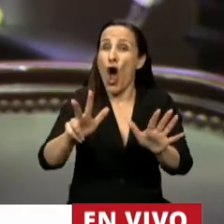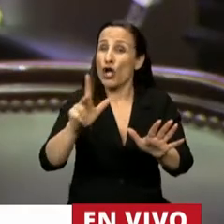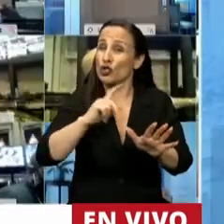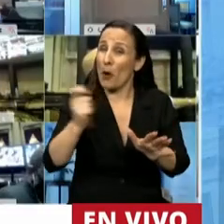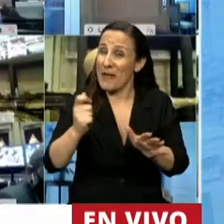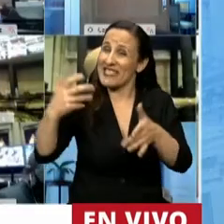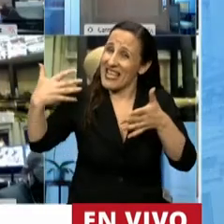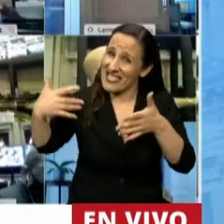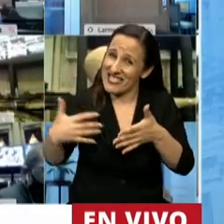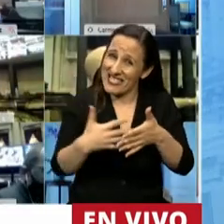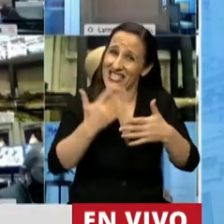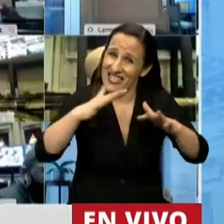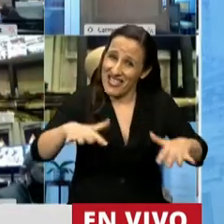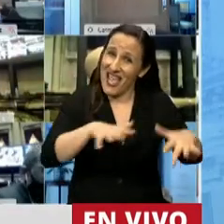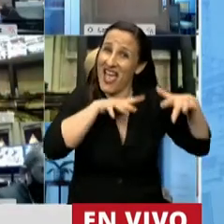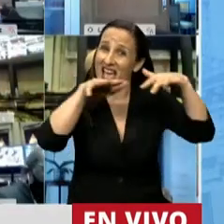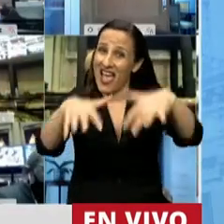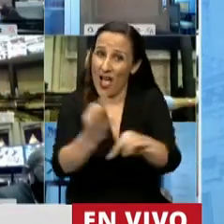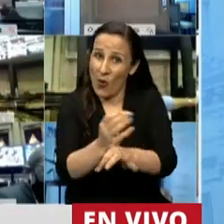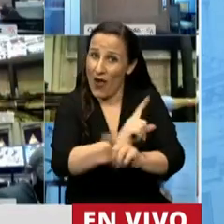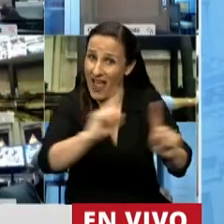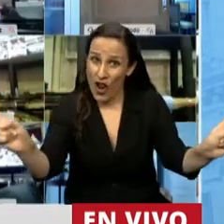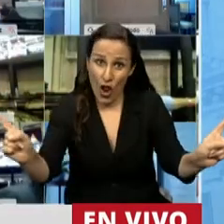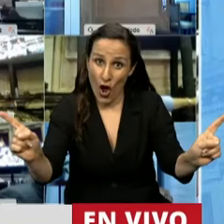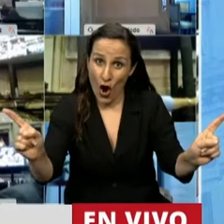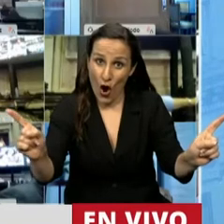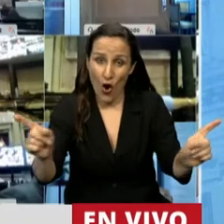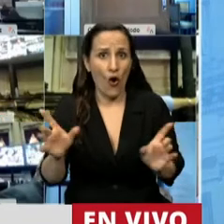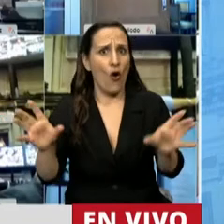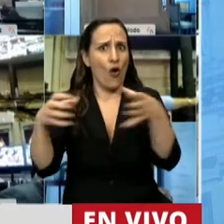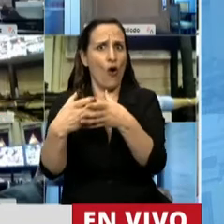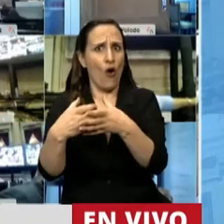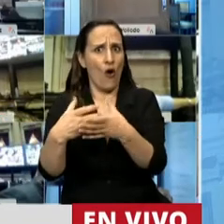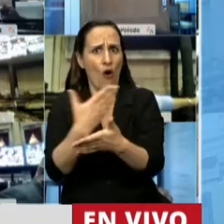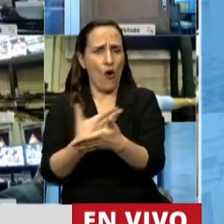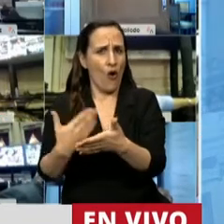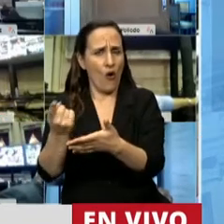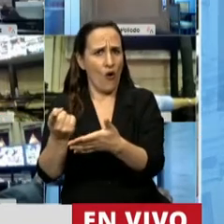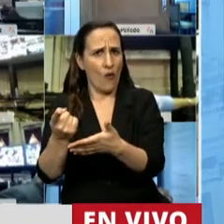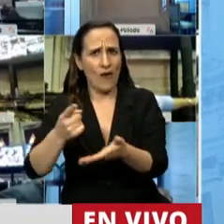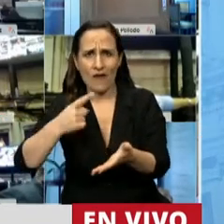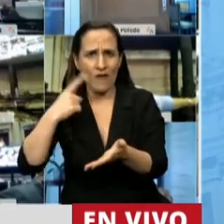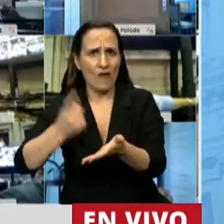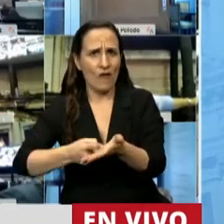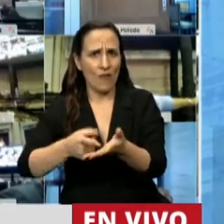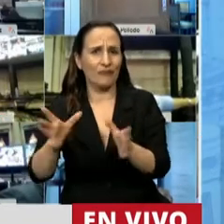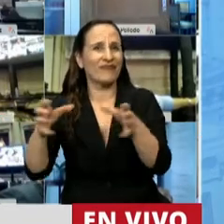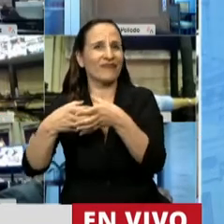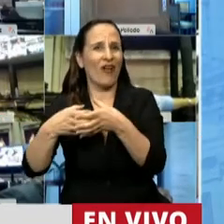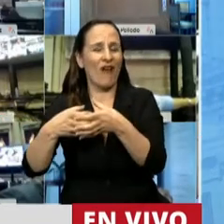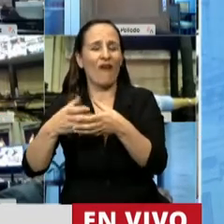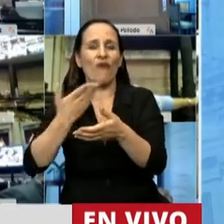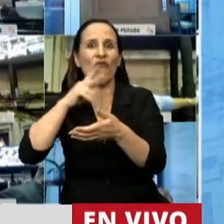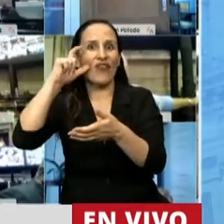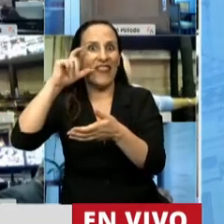niños no estén yendo a la escuela, el oficialismo haya decidido, el bloque del Frente de Todos